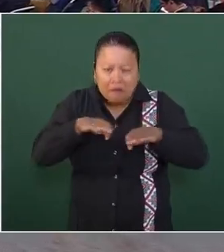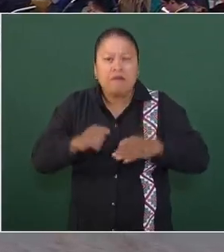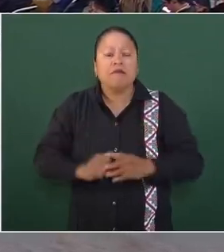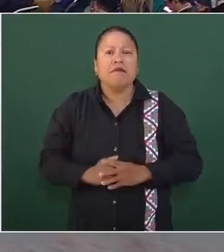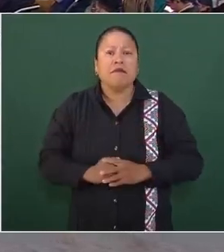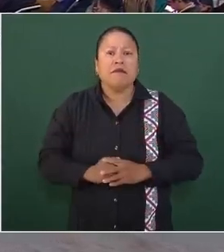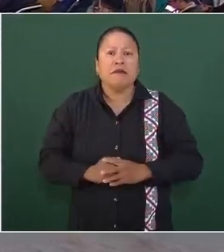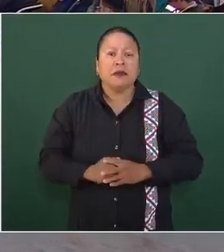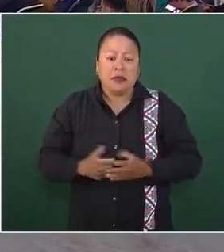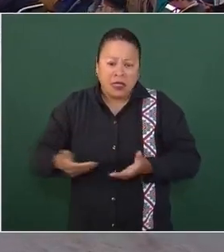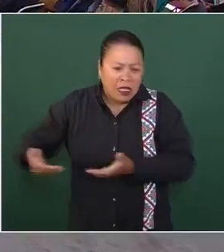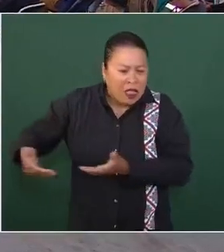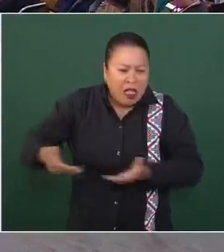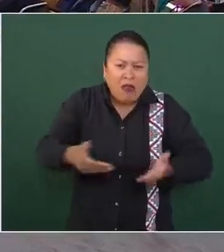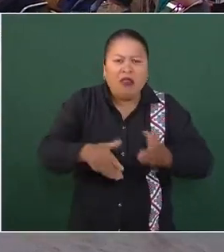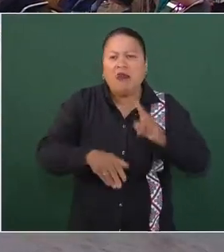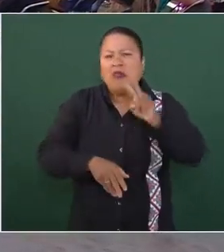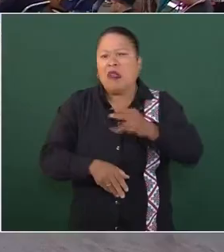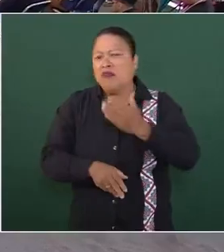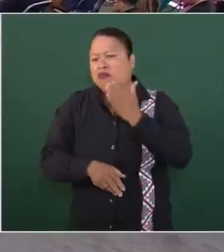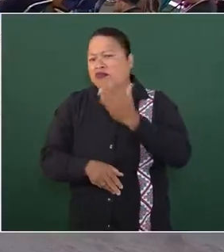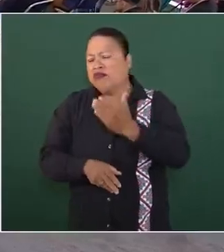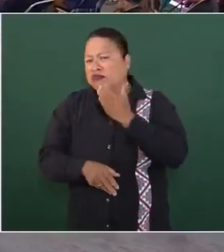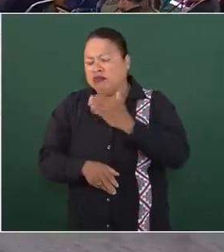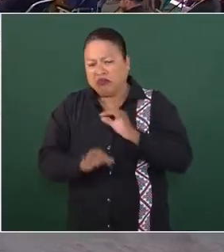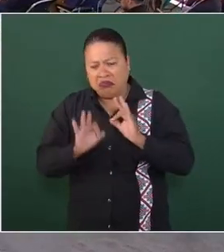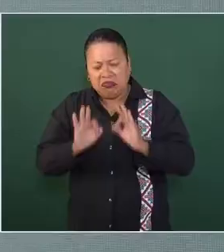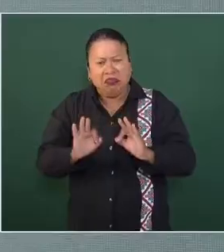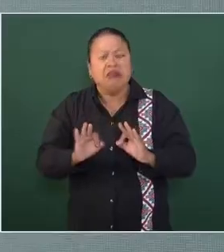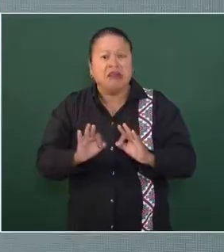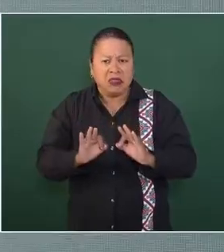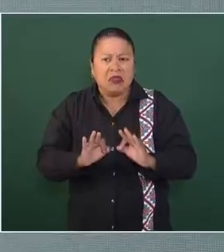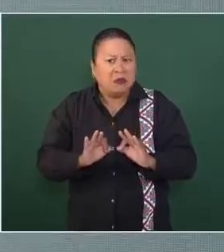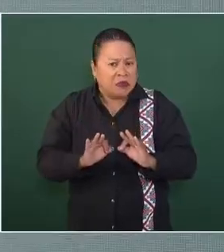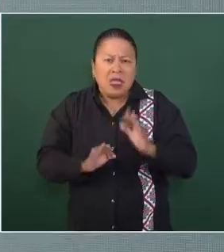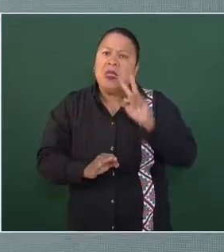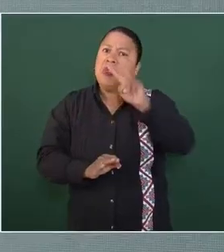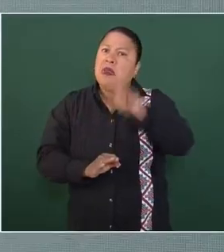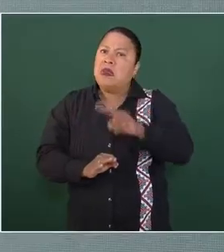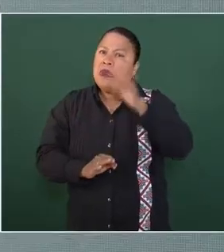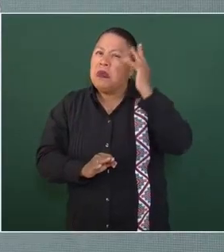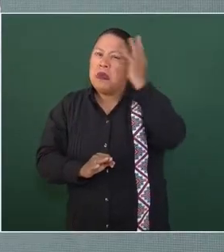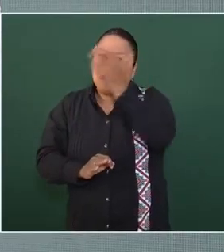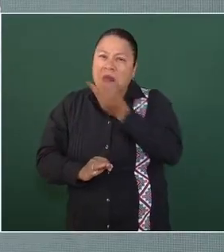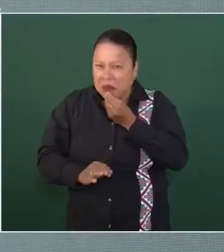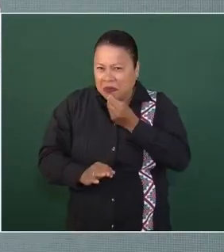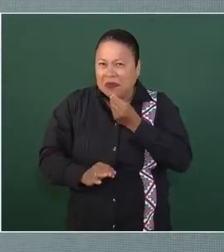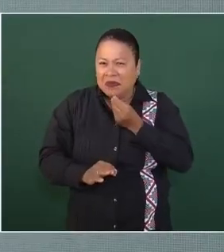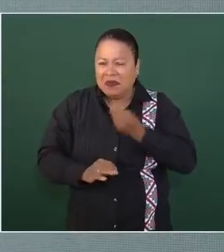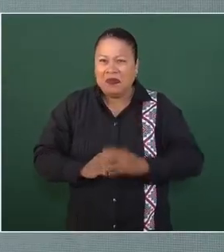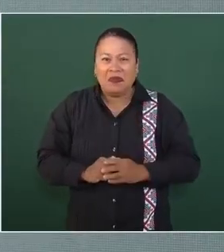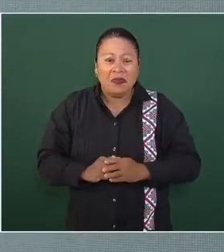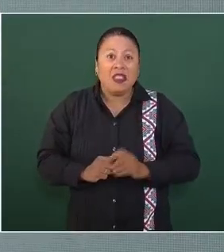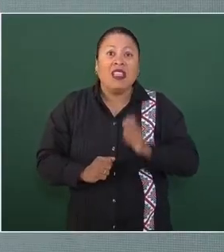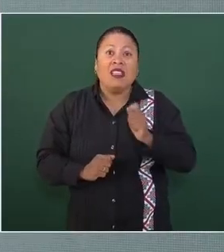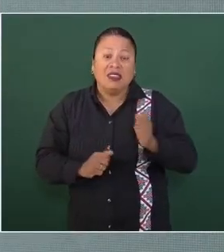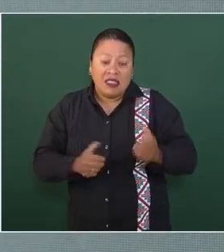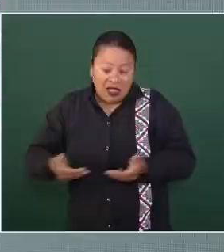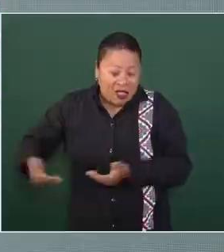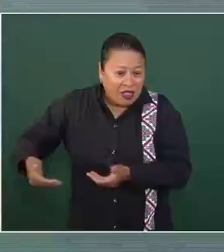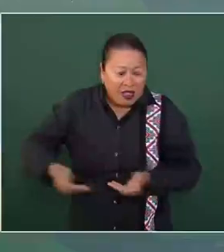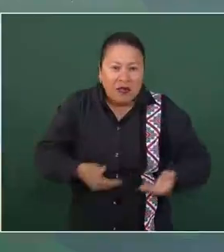caminos de muy buena calidad además muy bellos son caminos